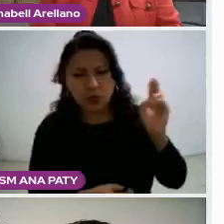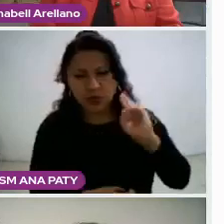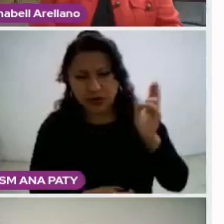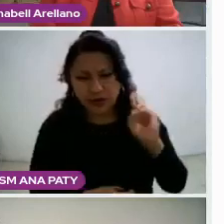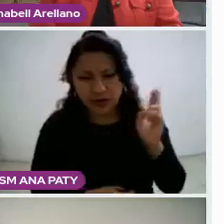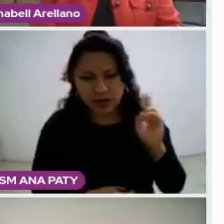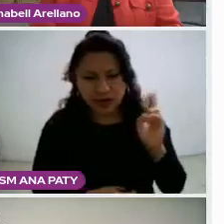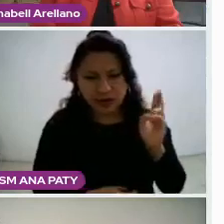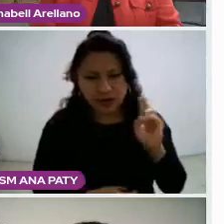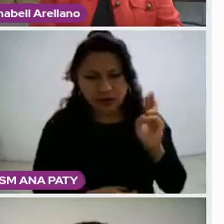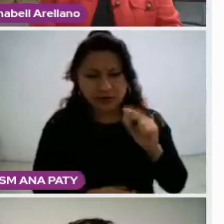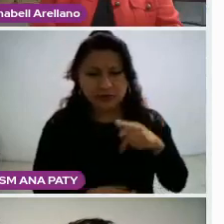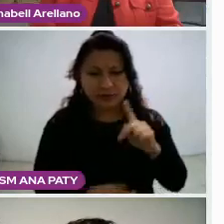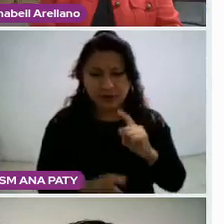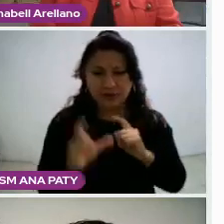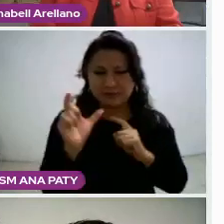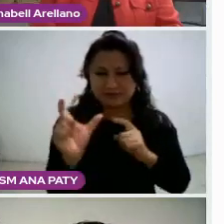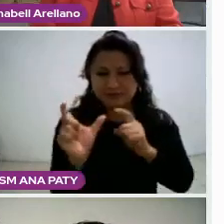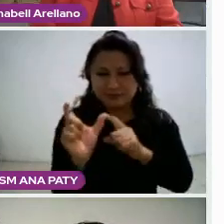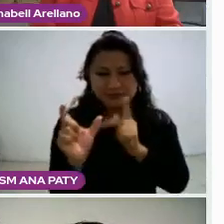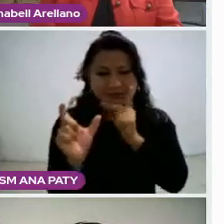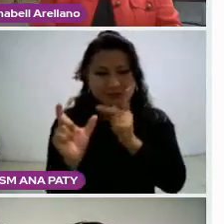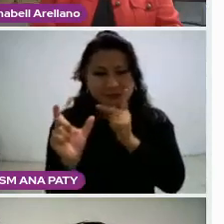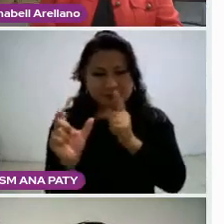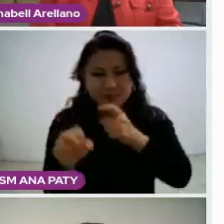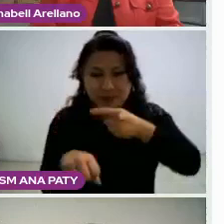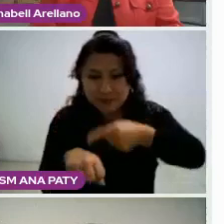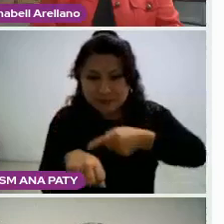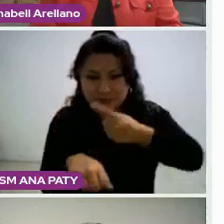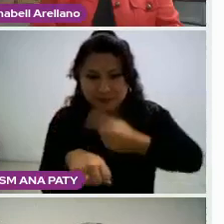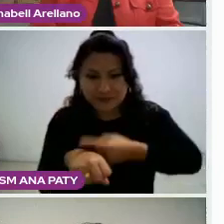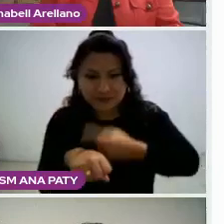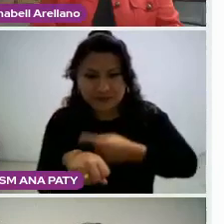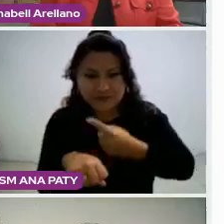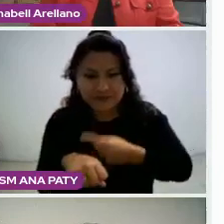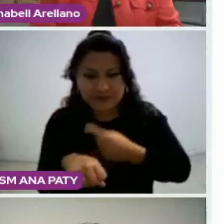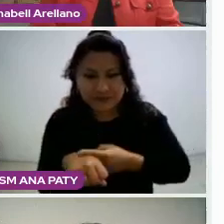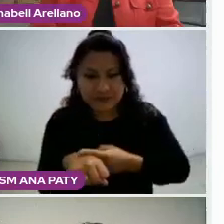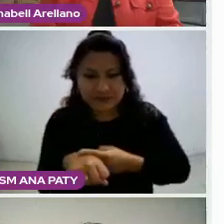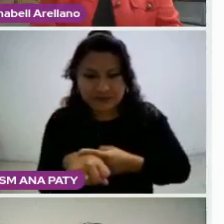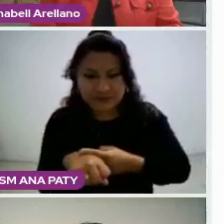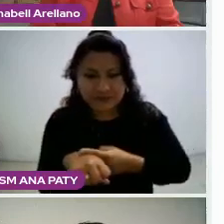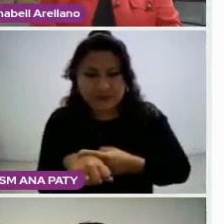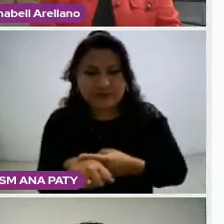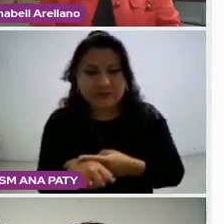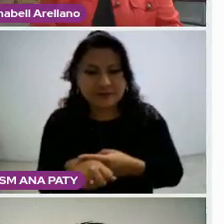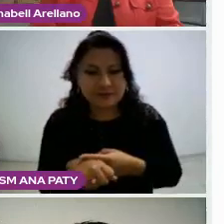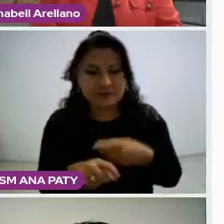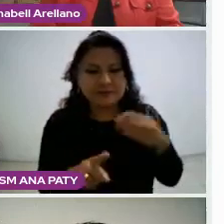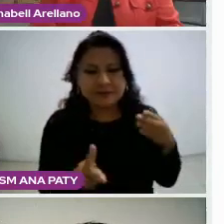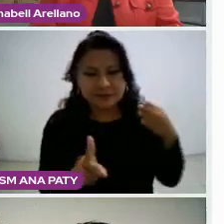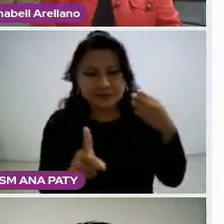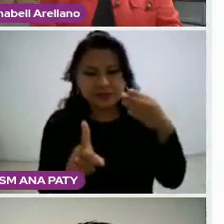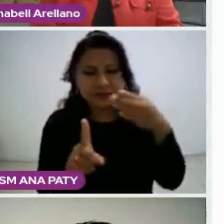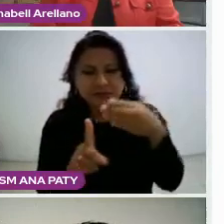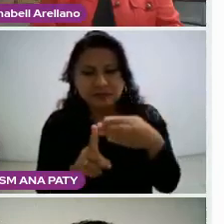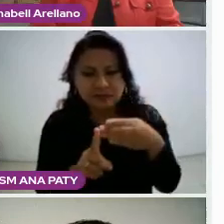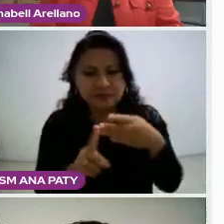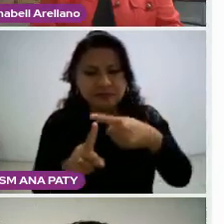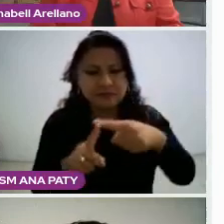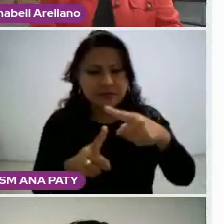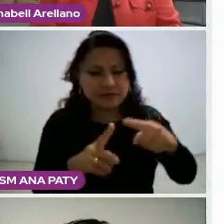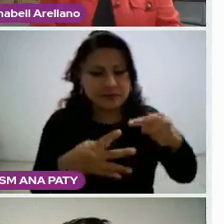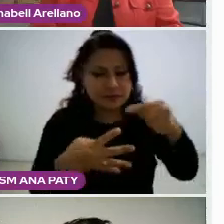un trastorno, ¿no? Sino que aborda o abarca varias cosas que se